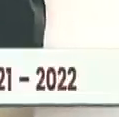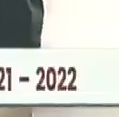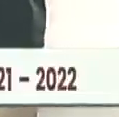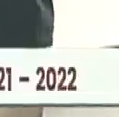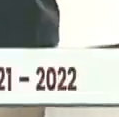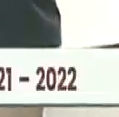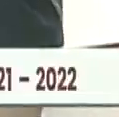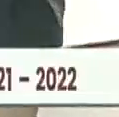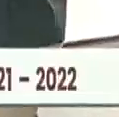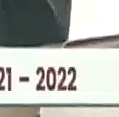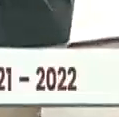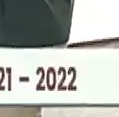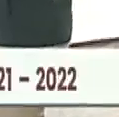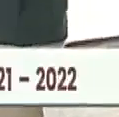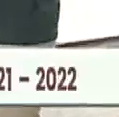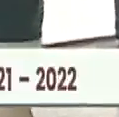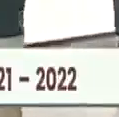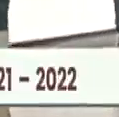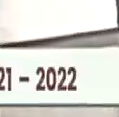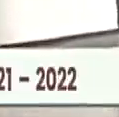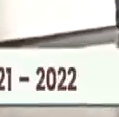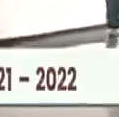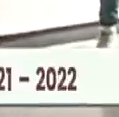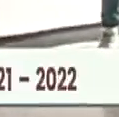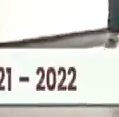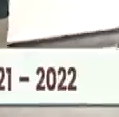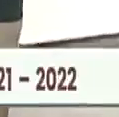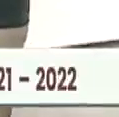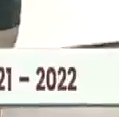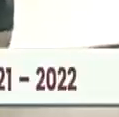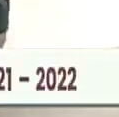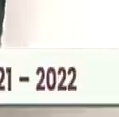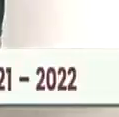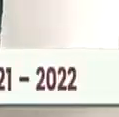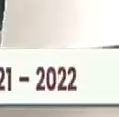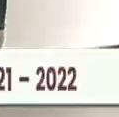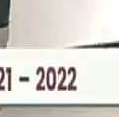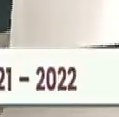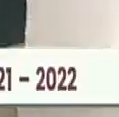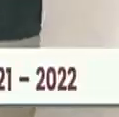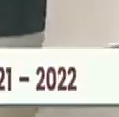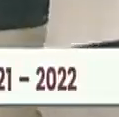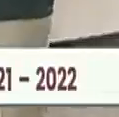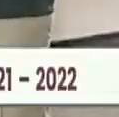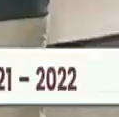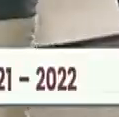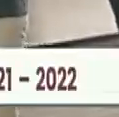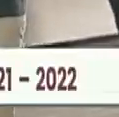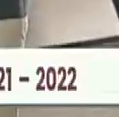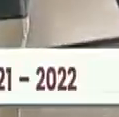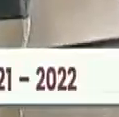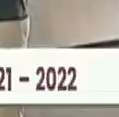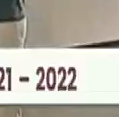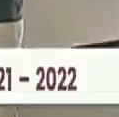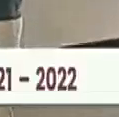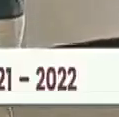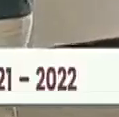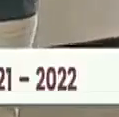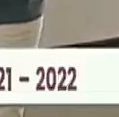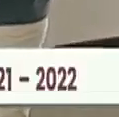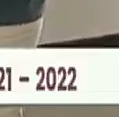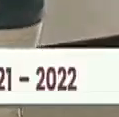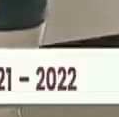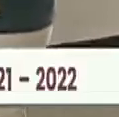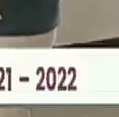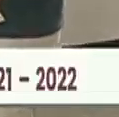Muy bien, muy bien. Bueno, tenemos que educarnos todos en el cuidado, los felicito. Me siento, yo también estoy